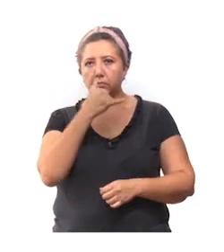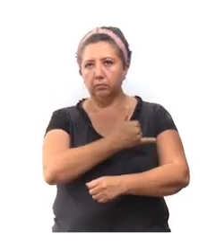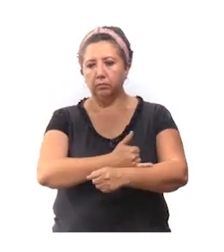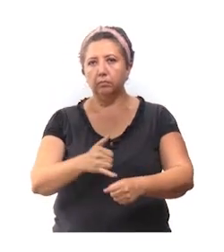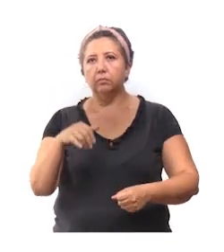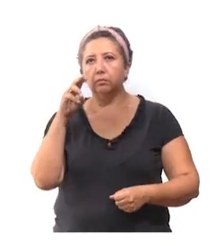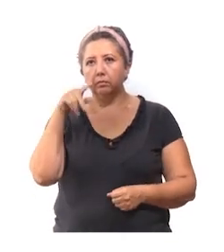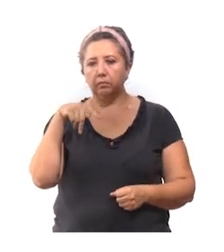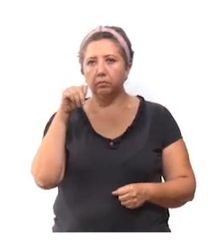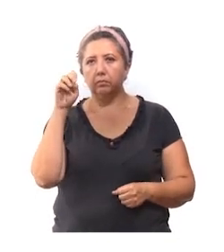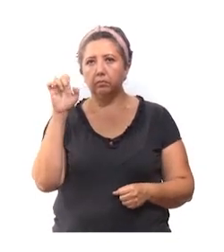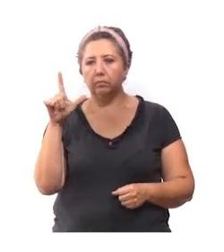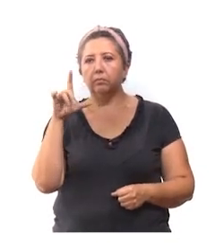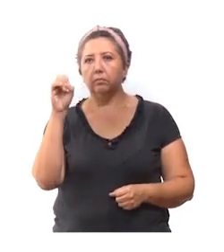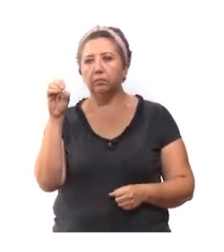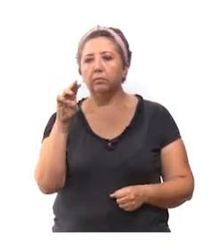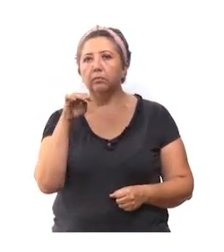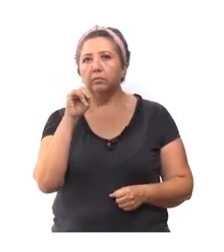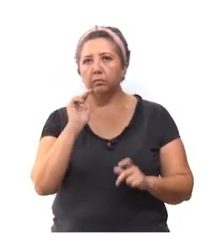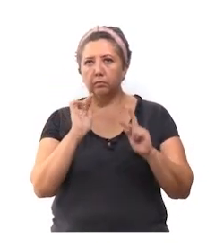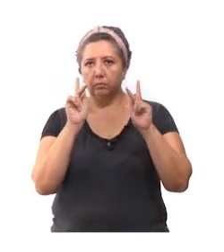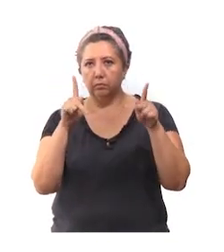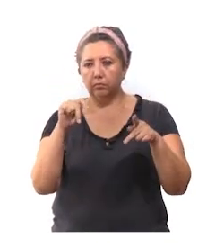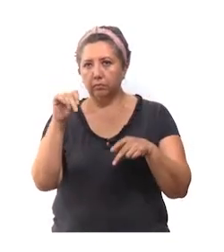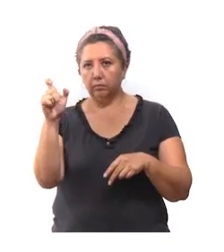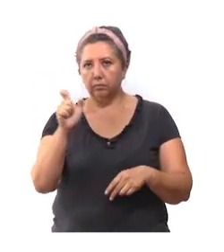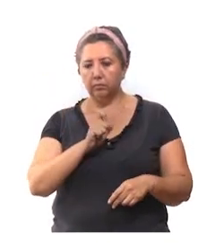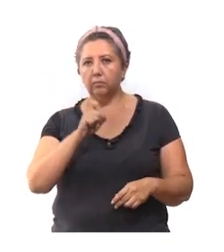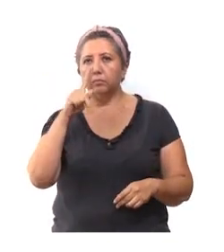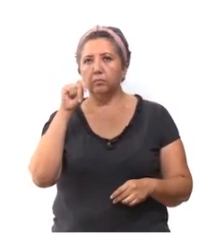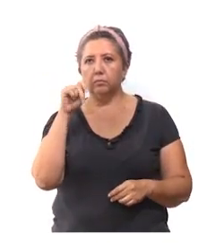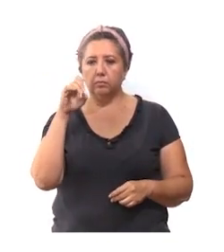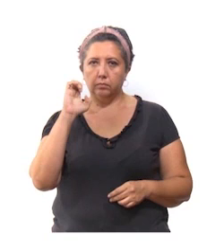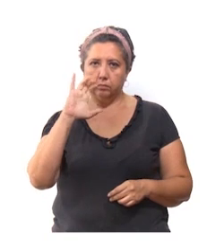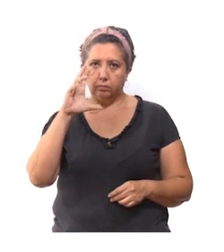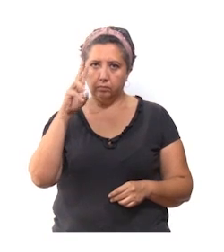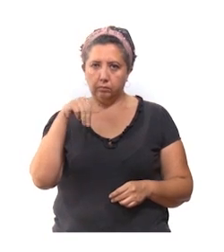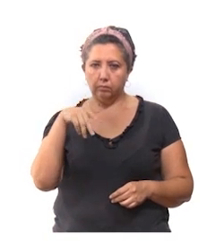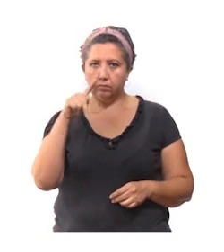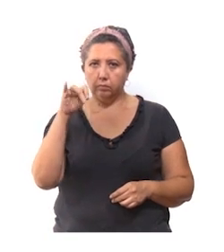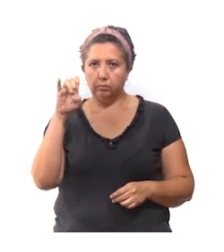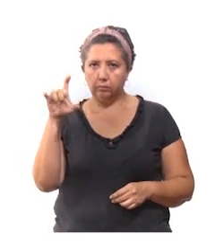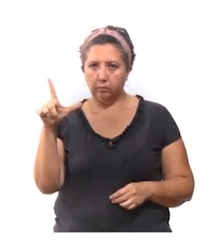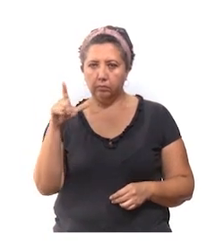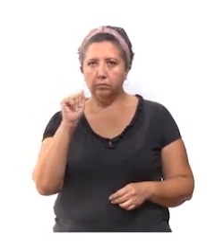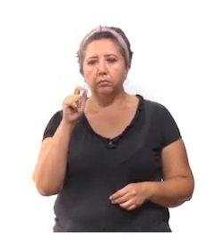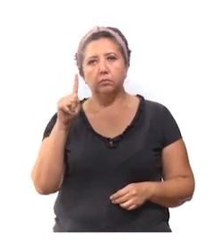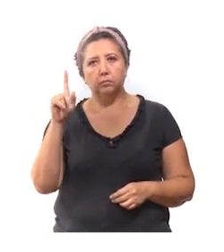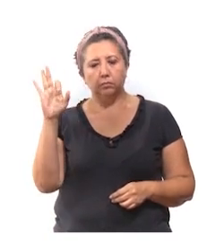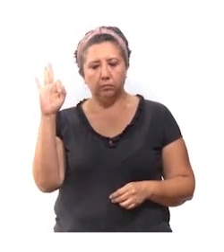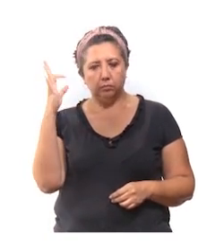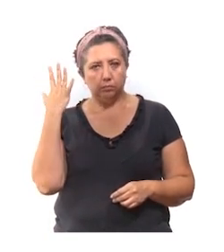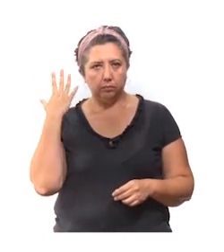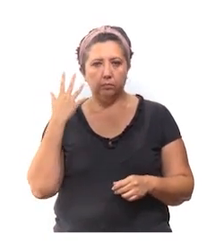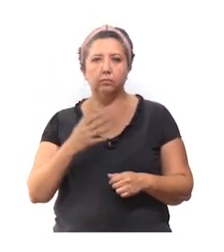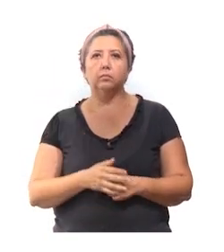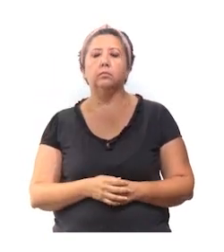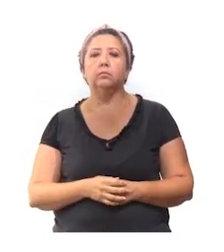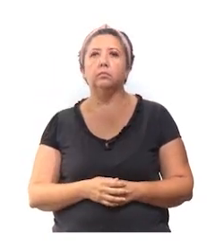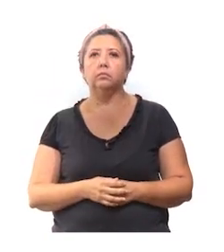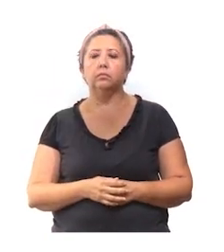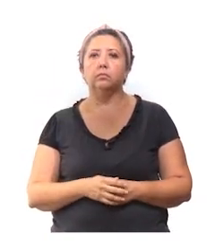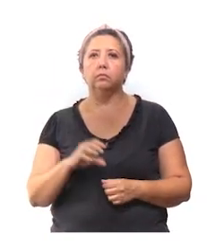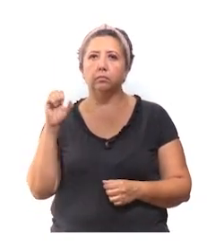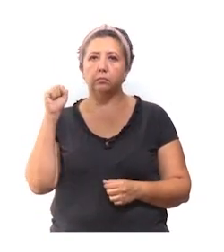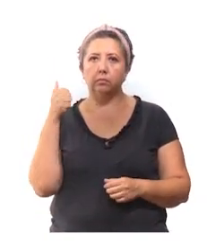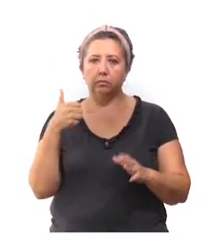Izamal, Motul, Muna, Oxuscap, Progreso, Tecash, Tecom, Temash, Ticul, Tzucacab y 1 foráneo.